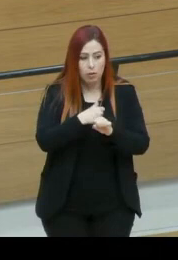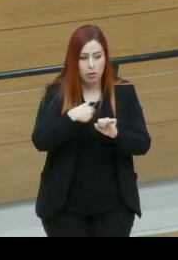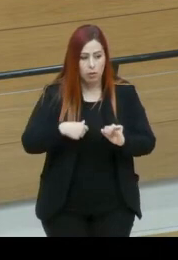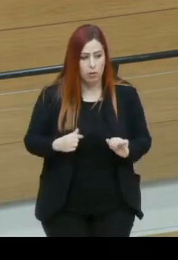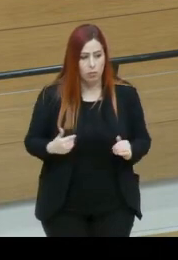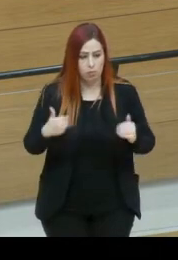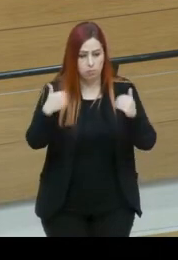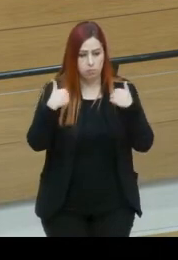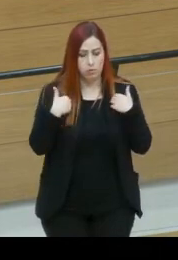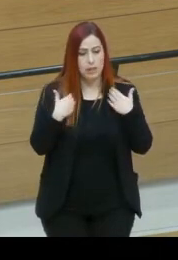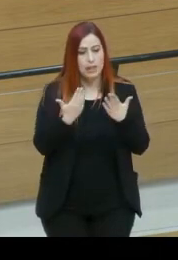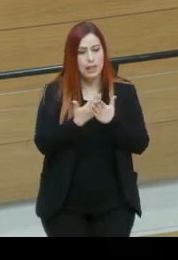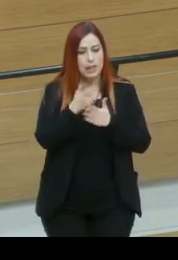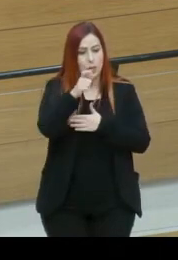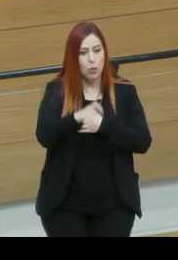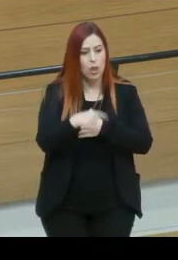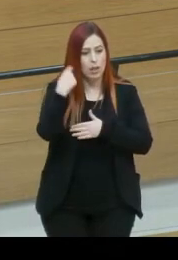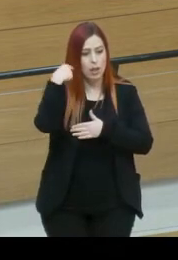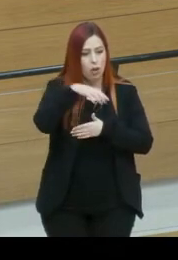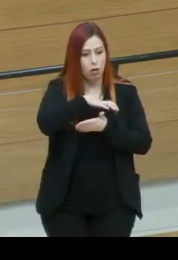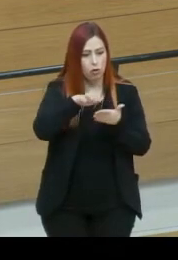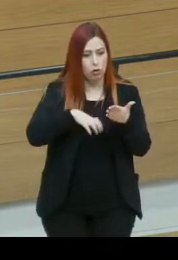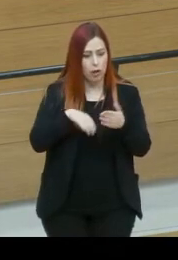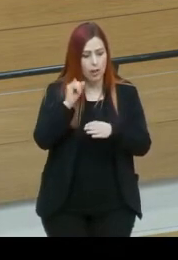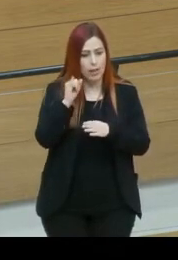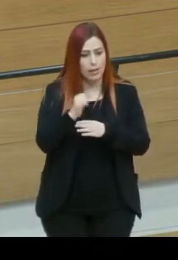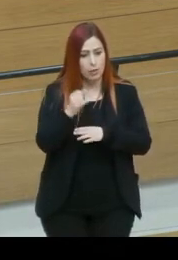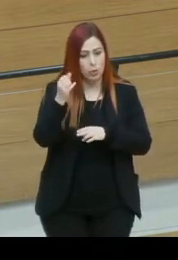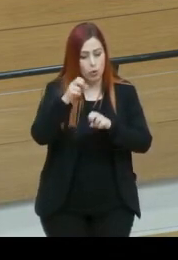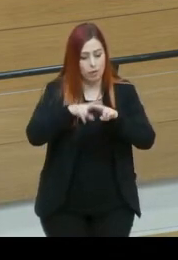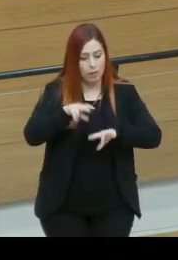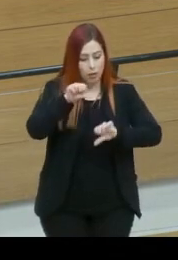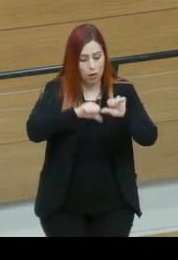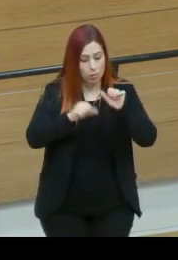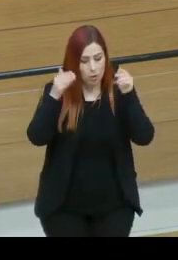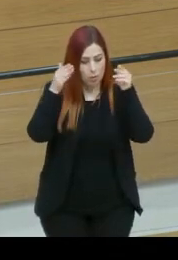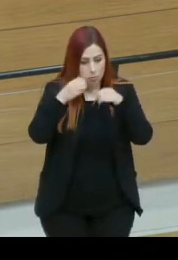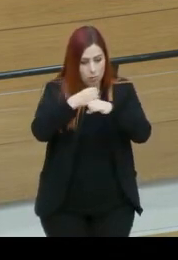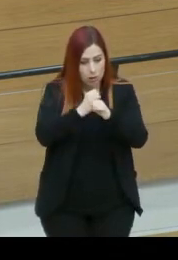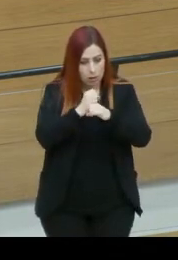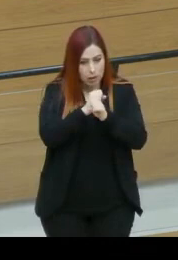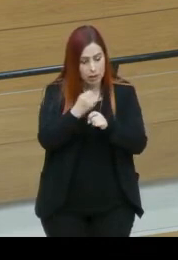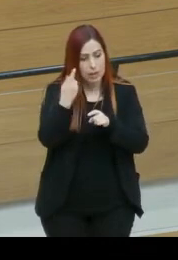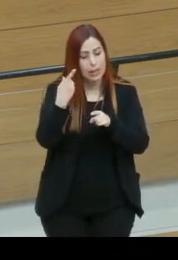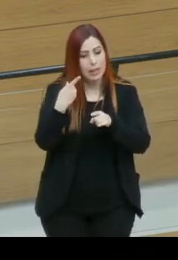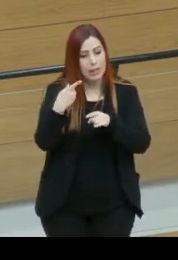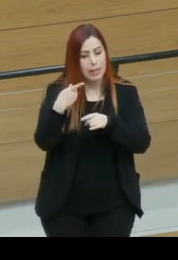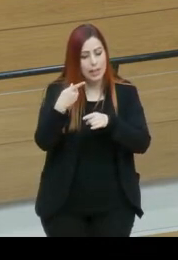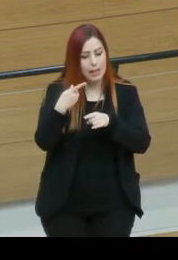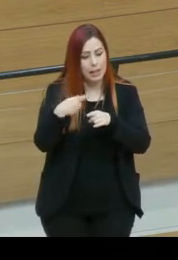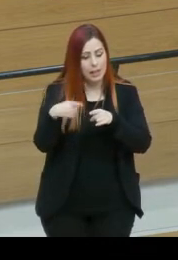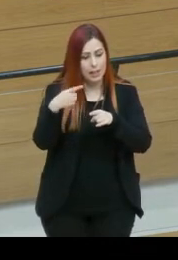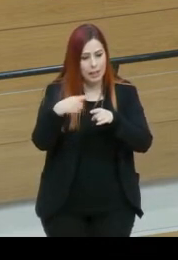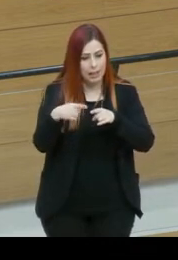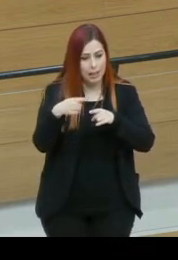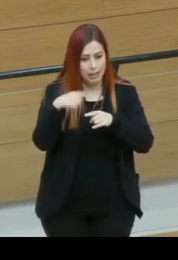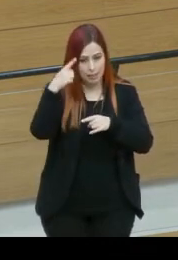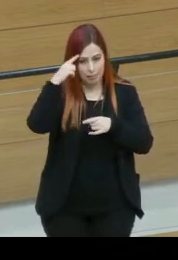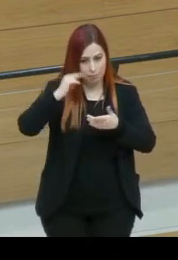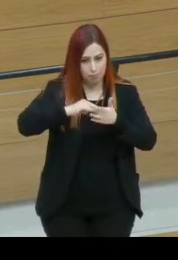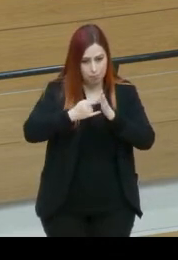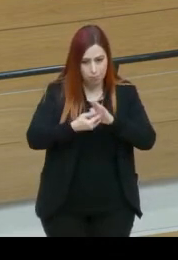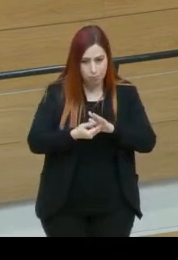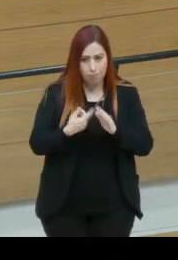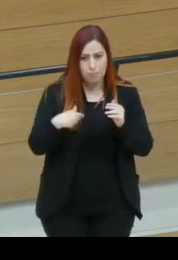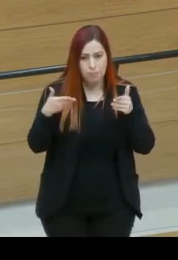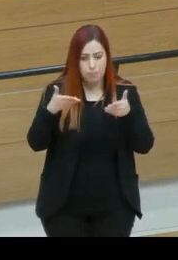como estudiante de doctorado en el Instituto de Investigaciones Químicas y en concreto en el Laboratorio de Glicosistemas. Nos encontramos en el